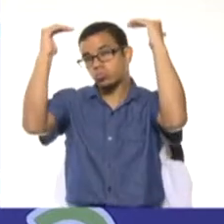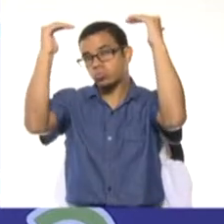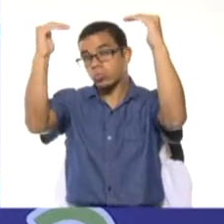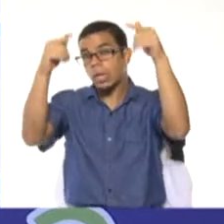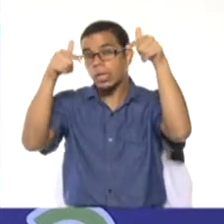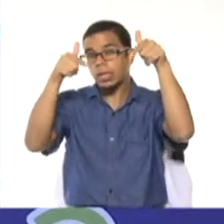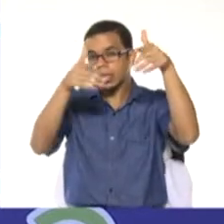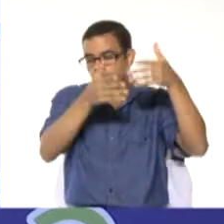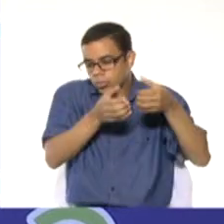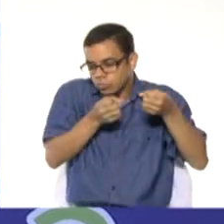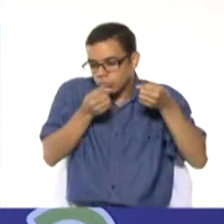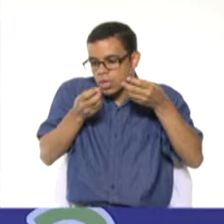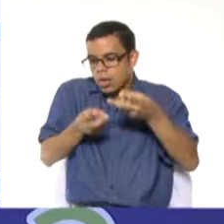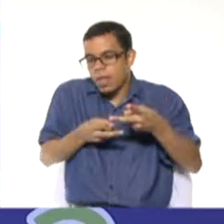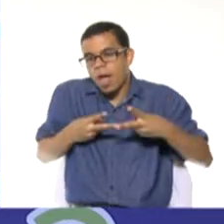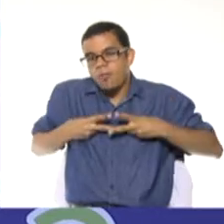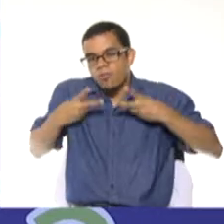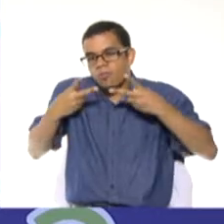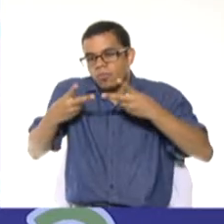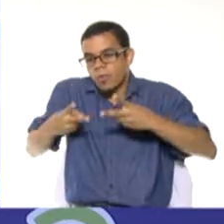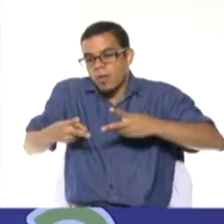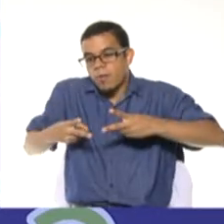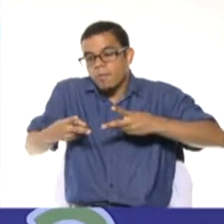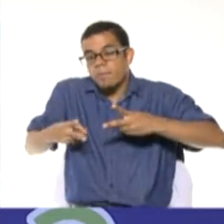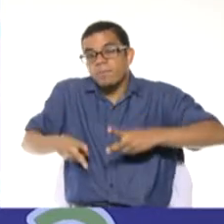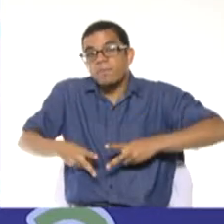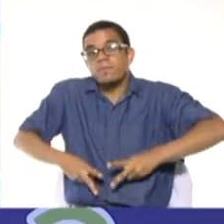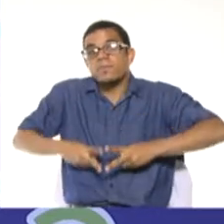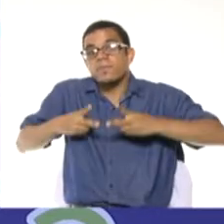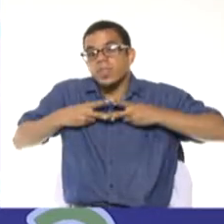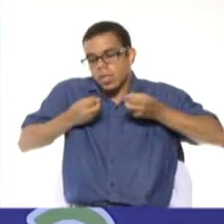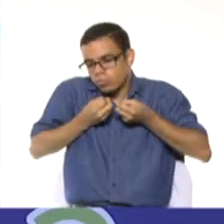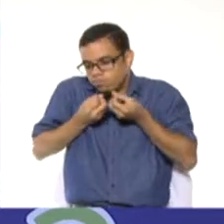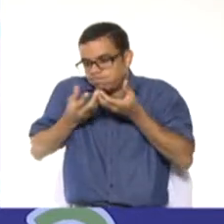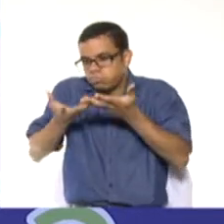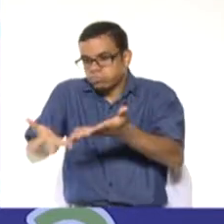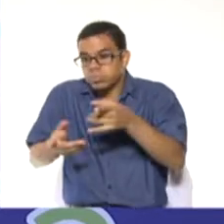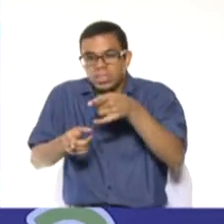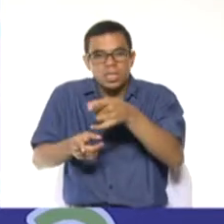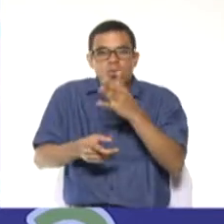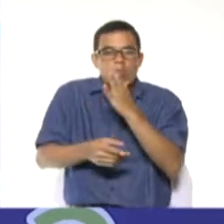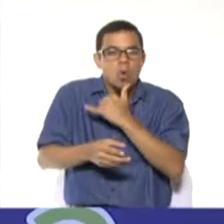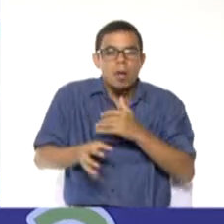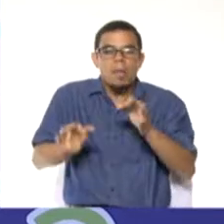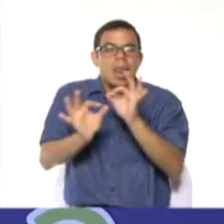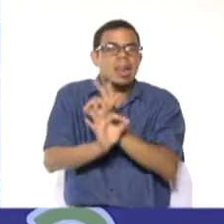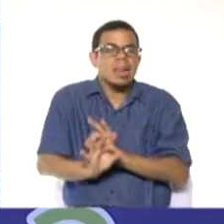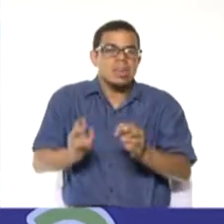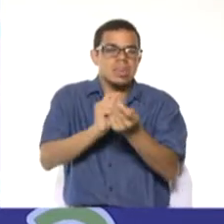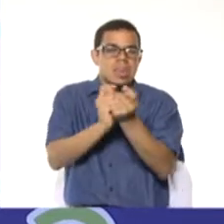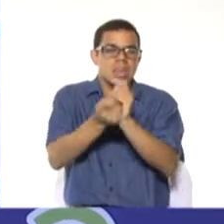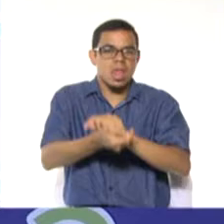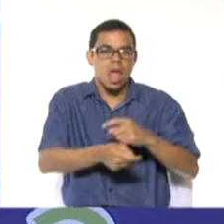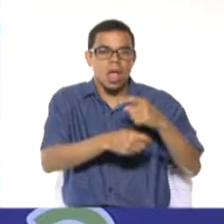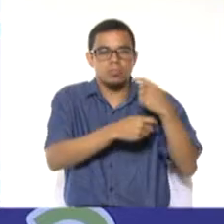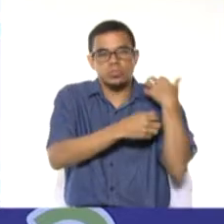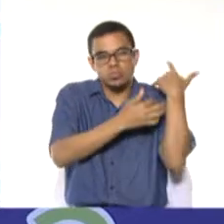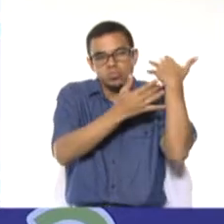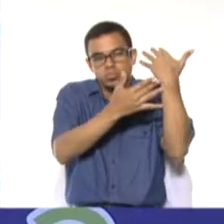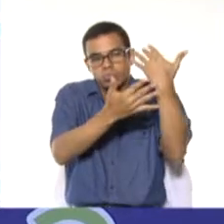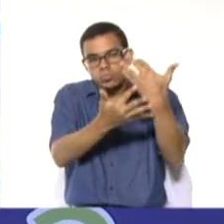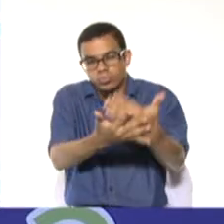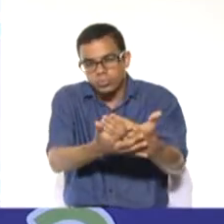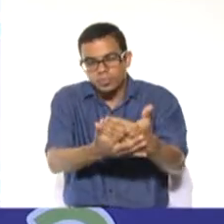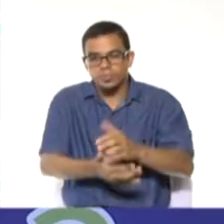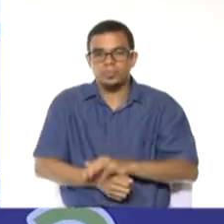los individuos de la tierra y que ellos iban a ser inmutables, no iban a tener ningún cambio en el tiempo. Posteriormente vamos